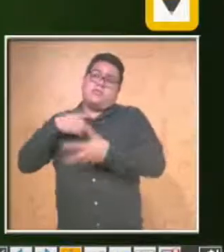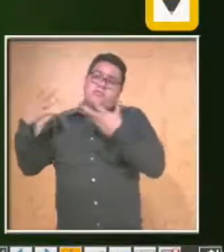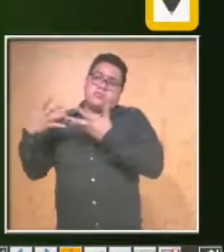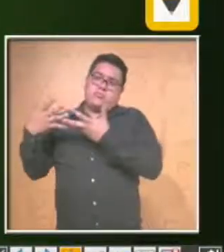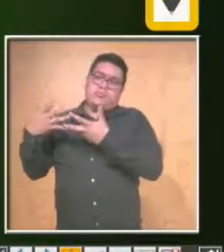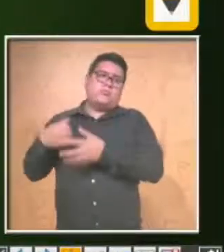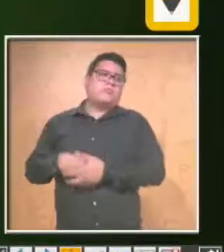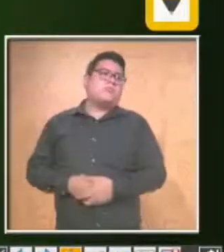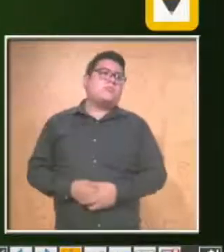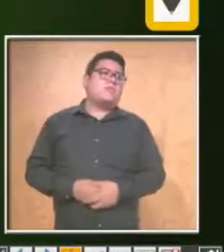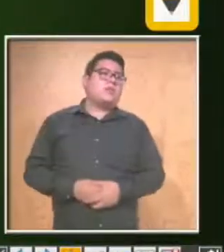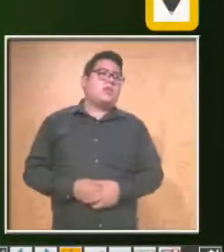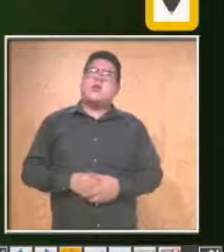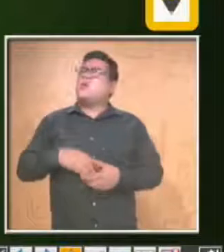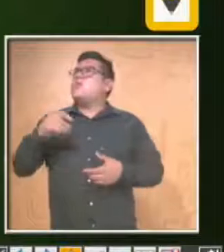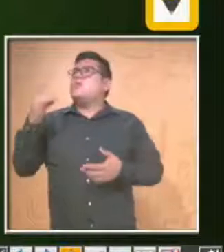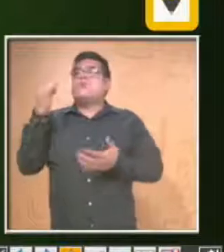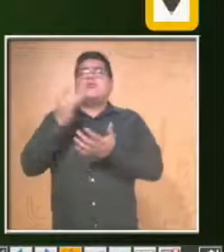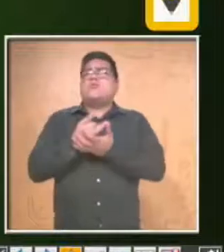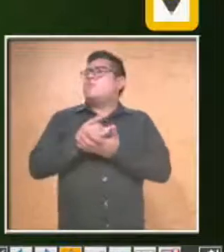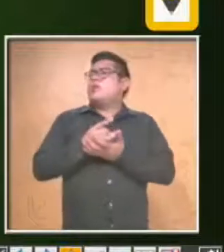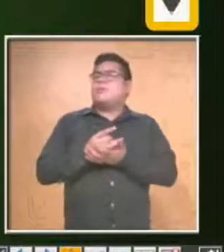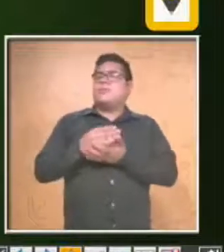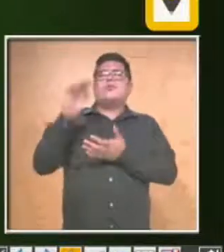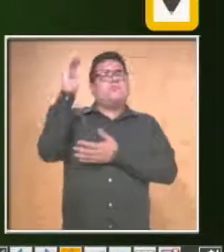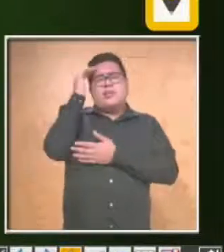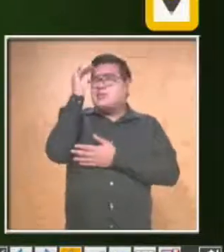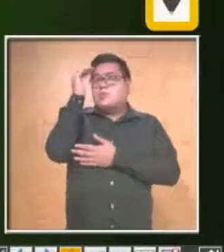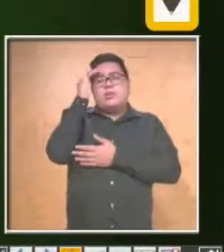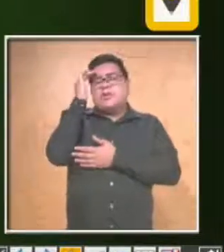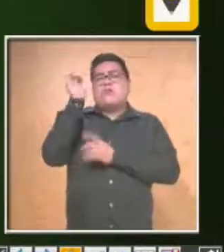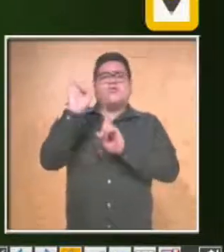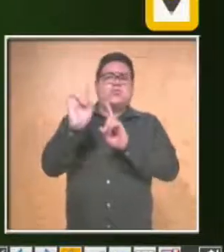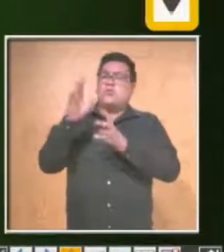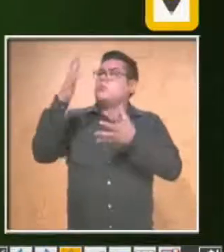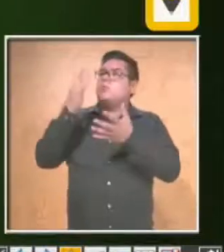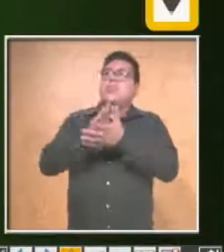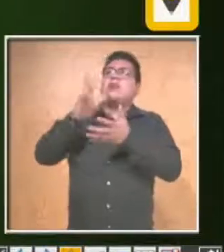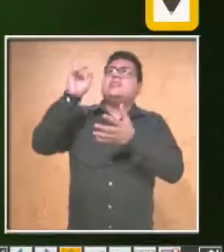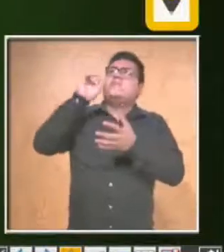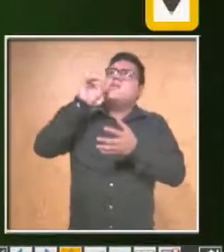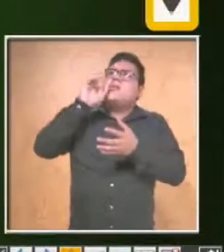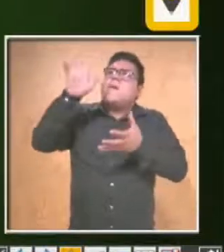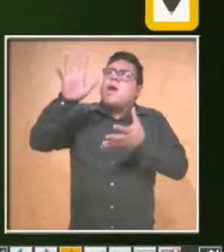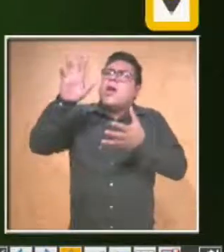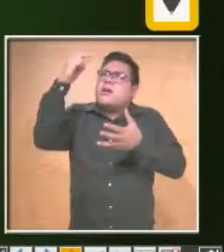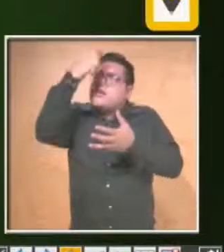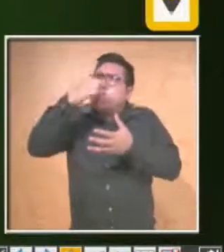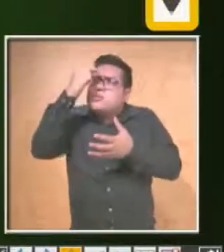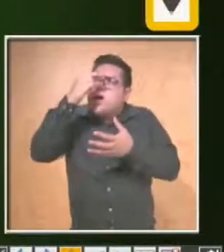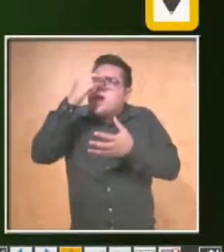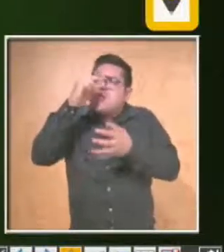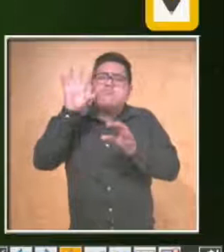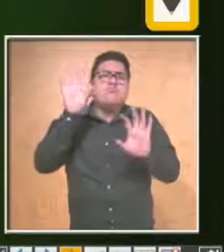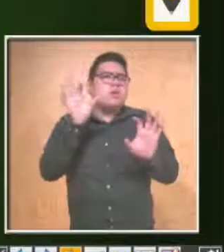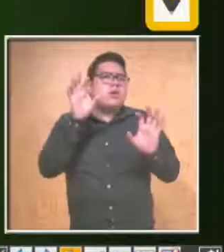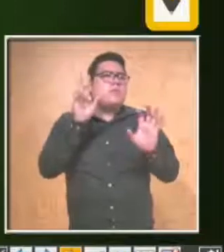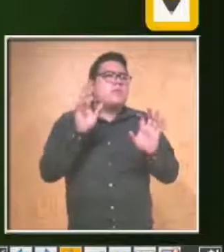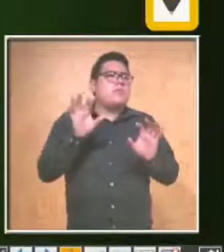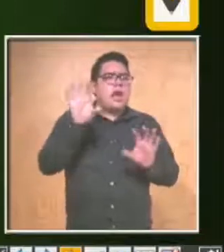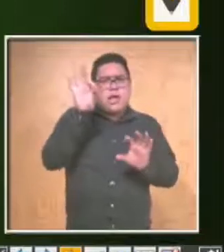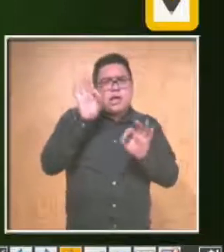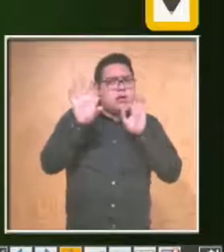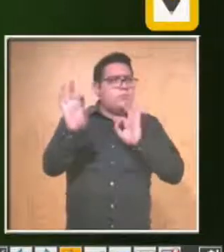para contestarlo, no hay que recuperarlo y escribirlo o seleccionarlo. En este caso tienes un reactivo que dice: elige los países que